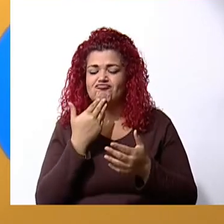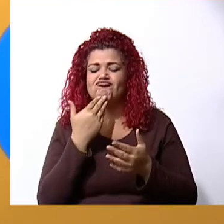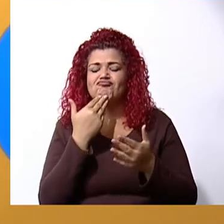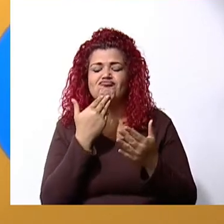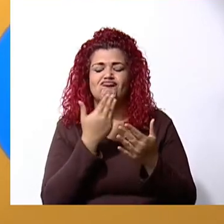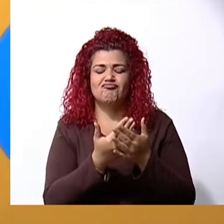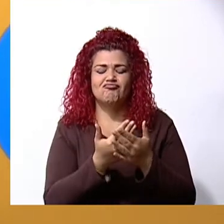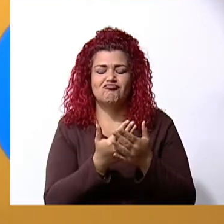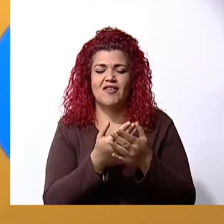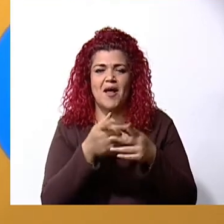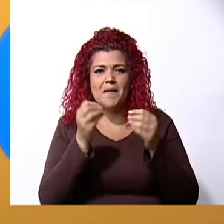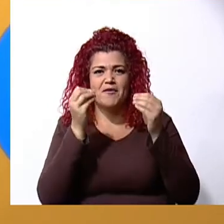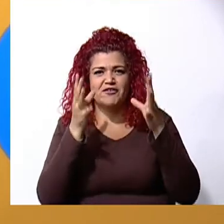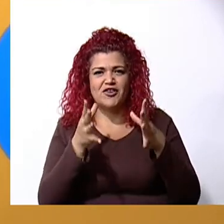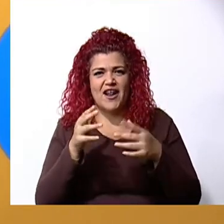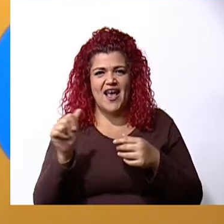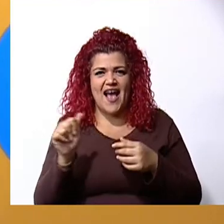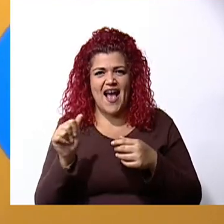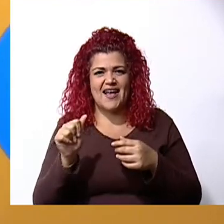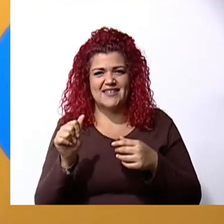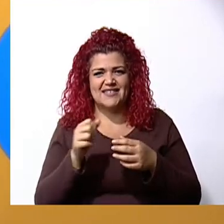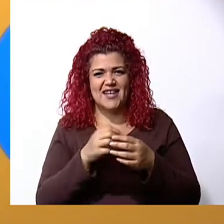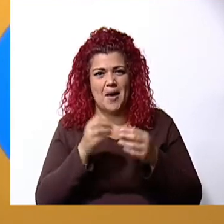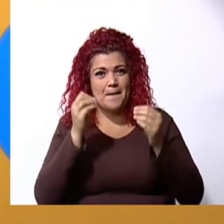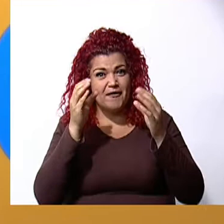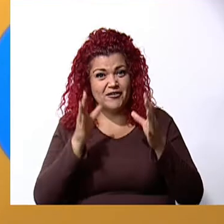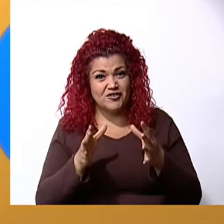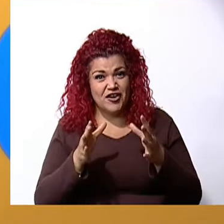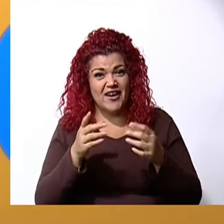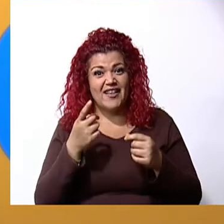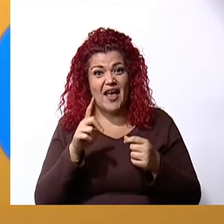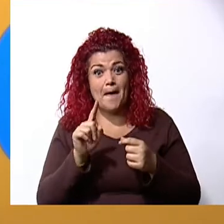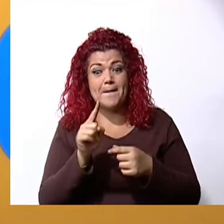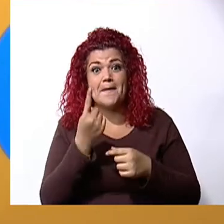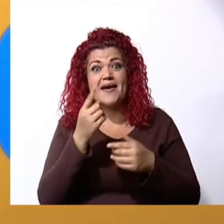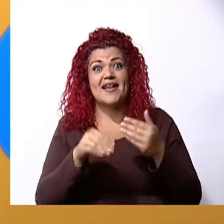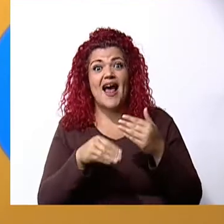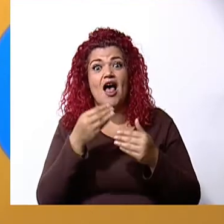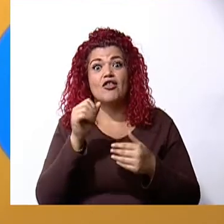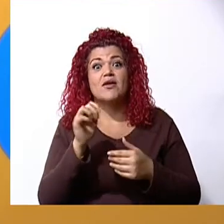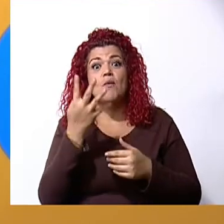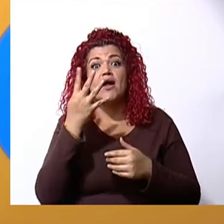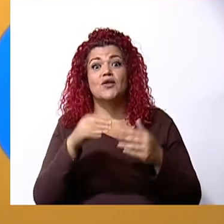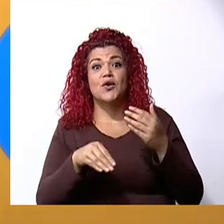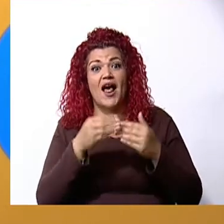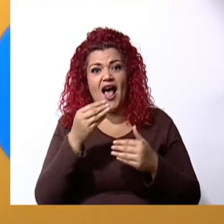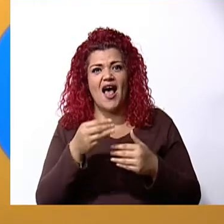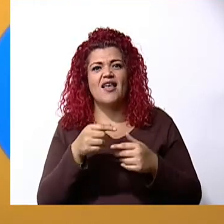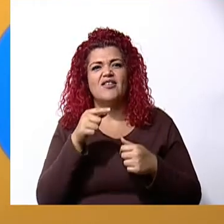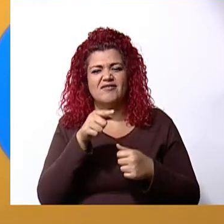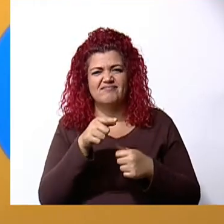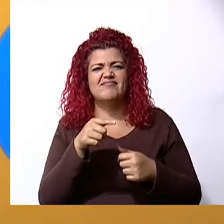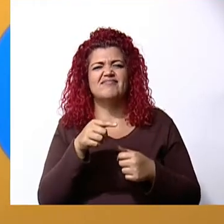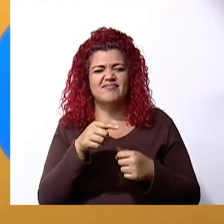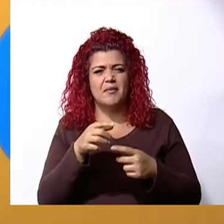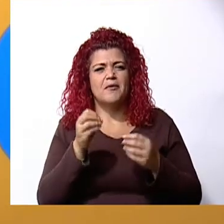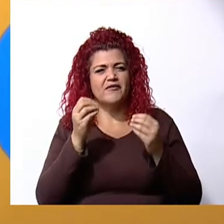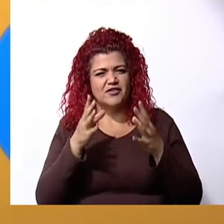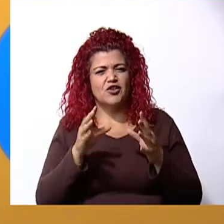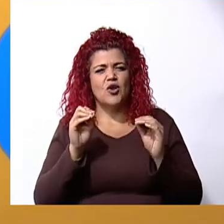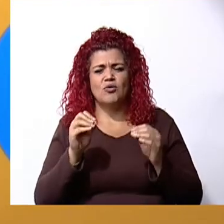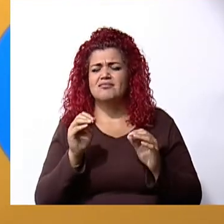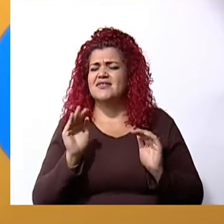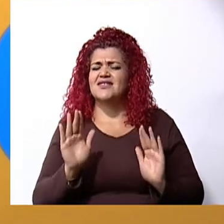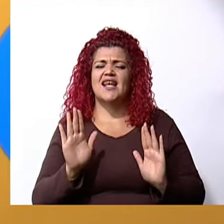agradecimiento especial a la profesora Angie, la profe de primer grado y de cuarto, que además de ser